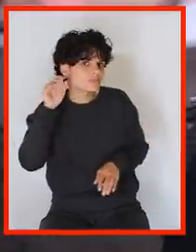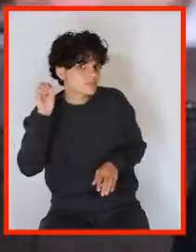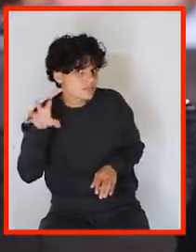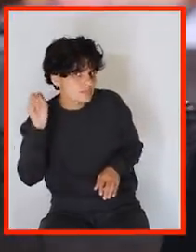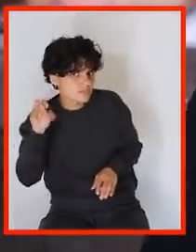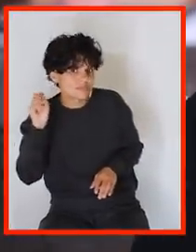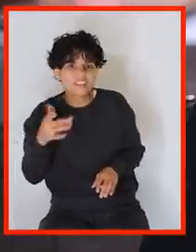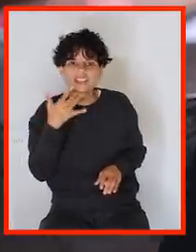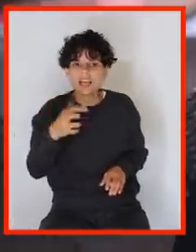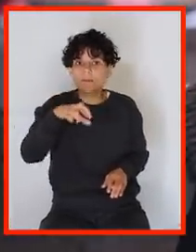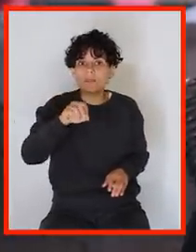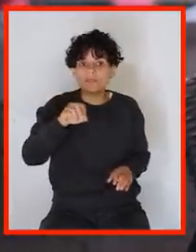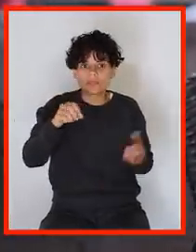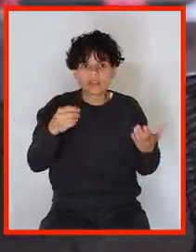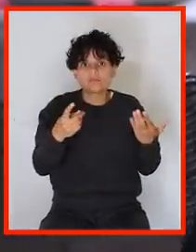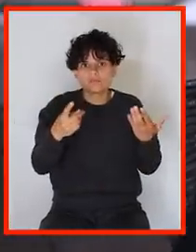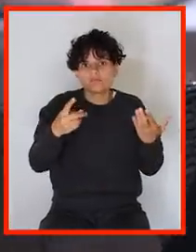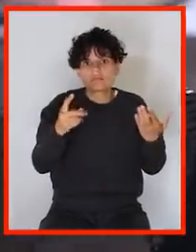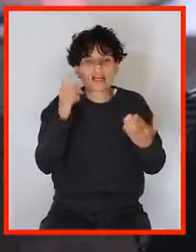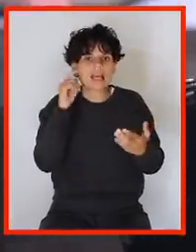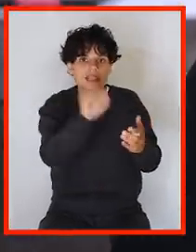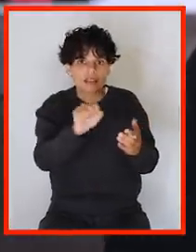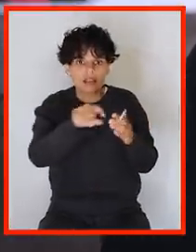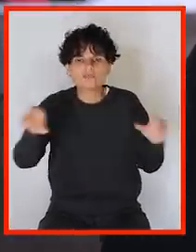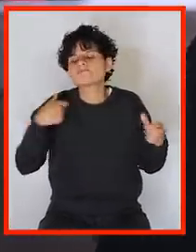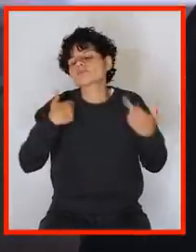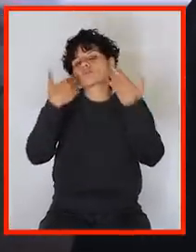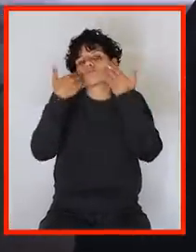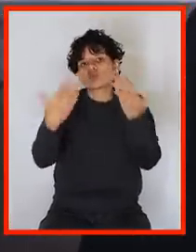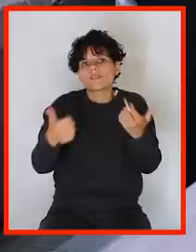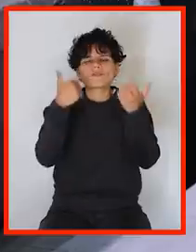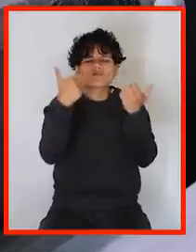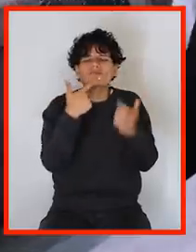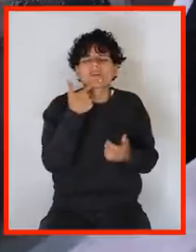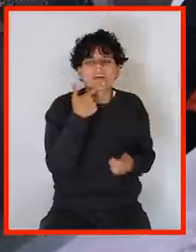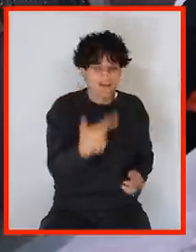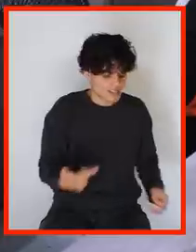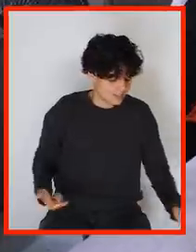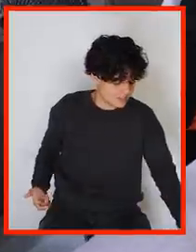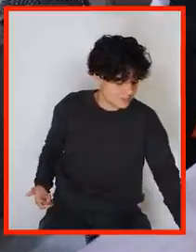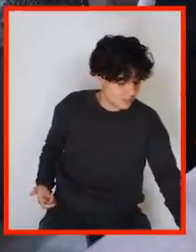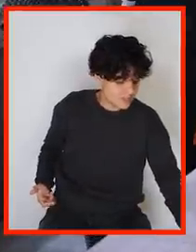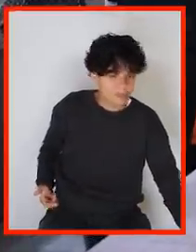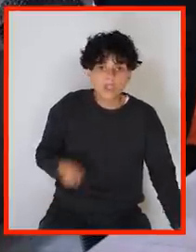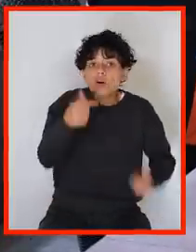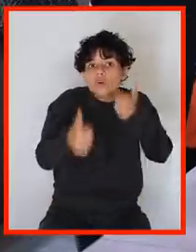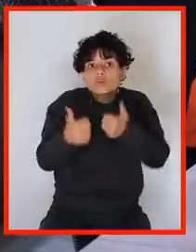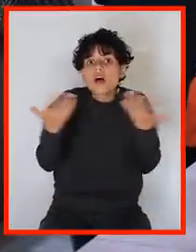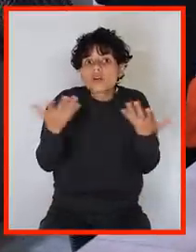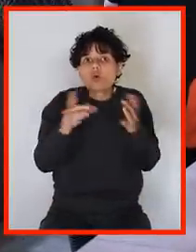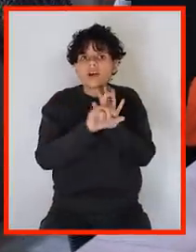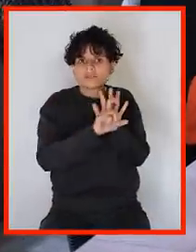a los posts de Master D, se van a llevar un regalo así pero bacanísimo. Y para concursar, vayan a